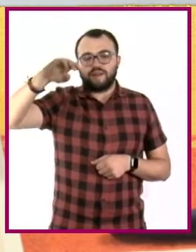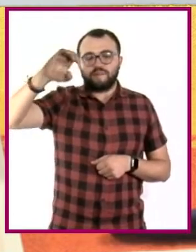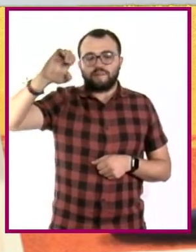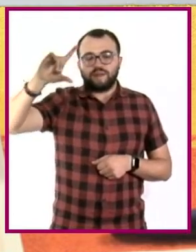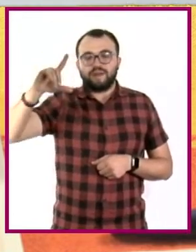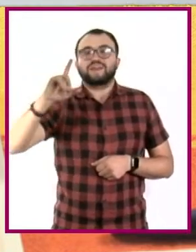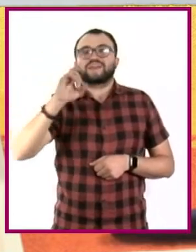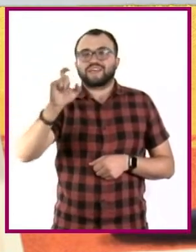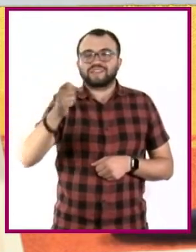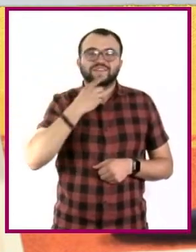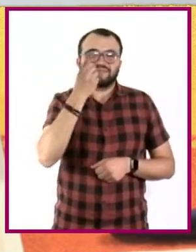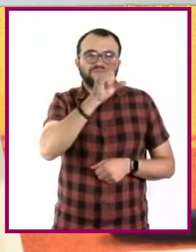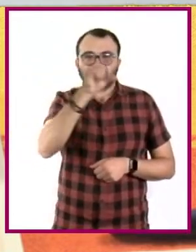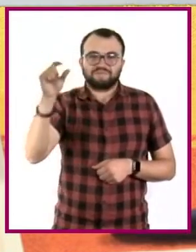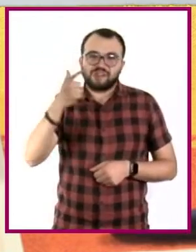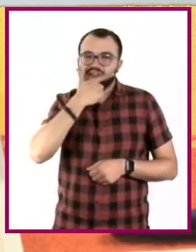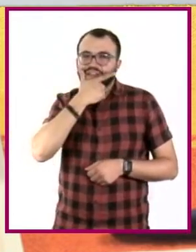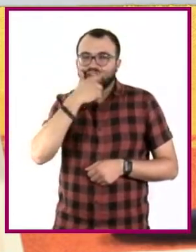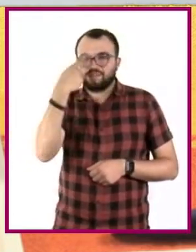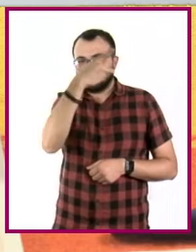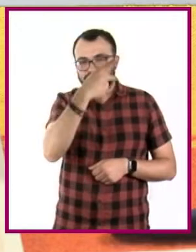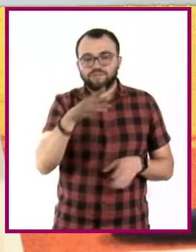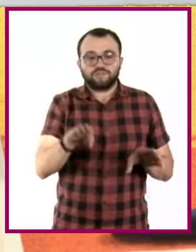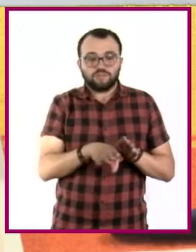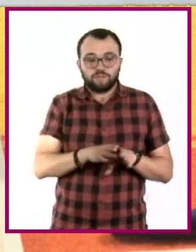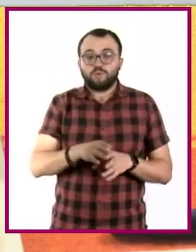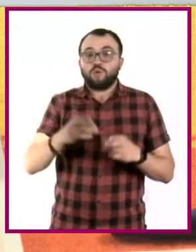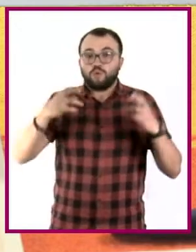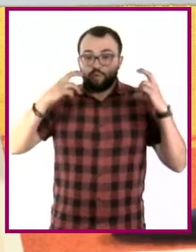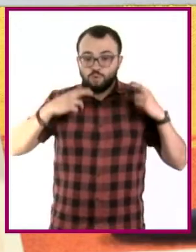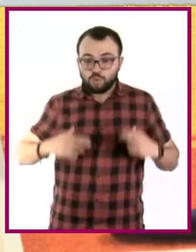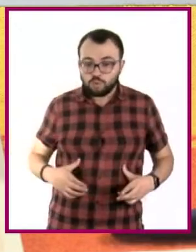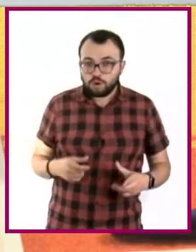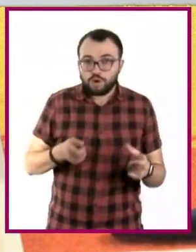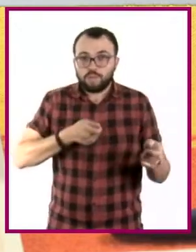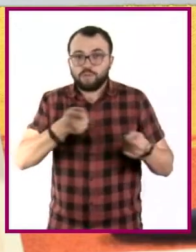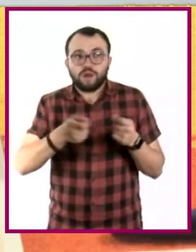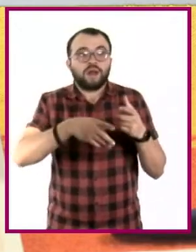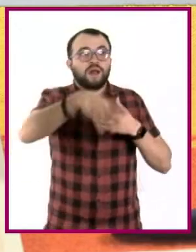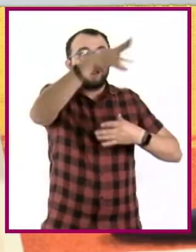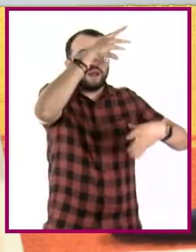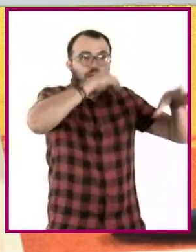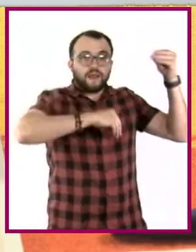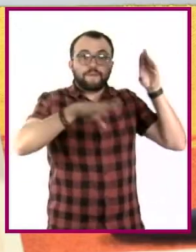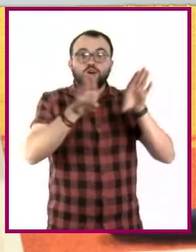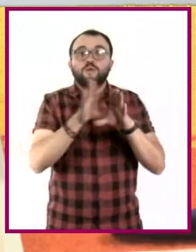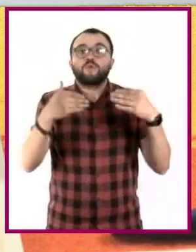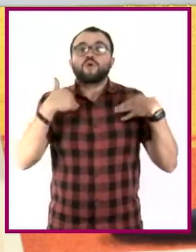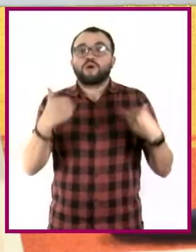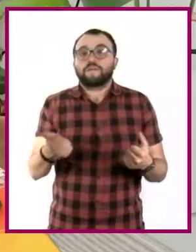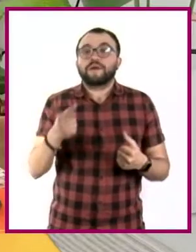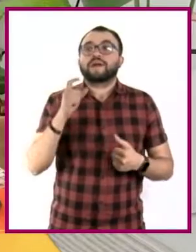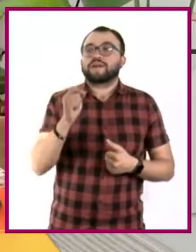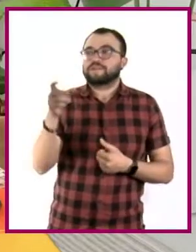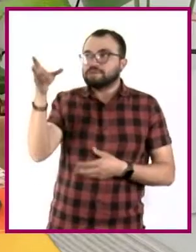movimientos corporales se adquieren, se expresan y se comprenden desde la